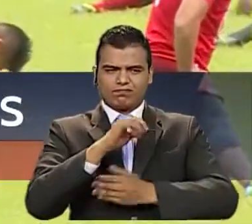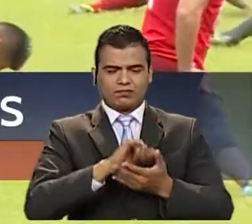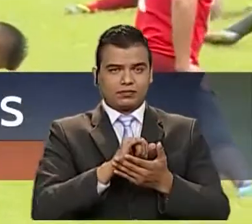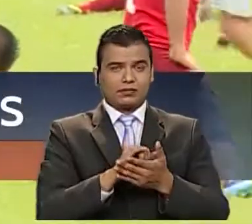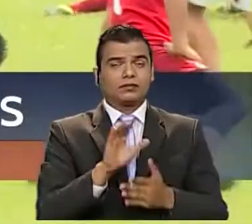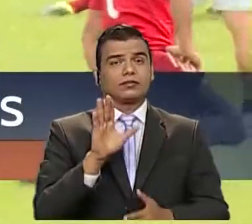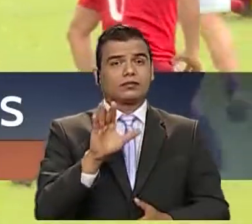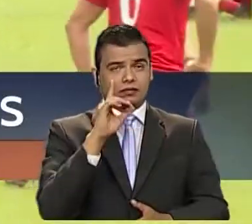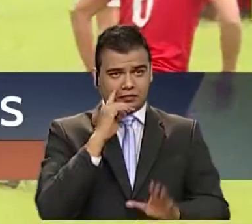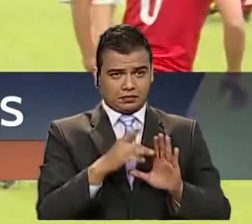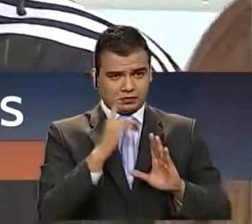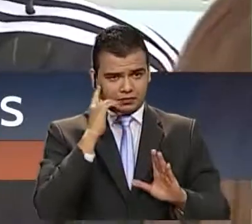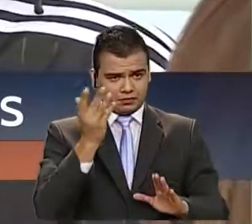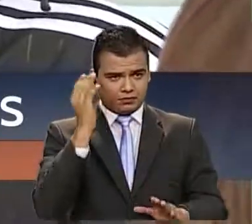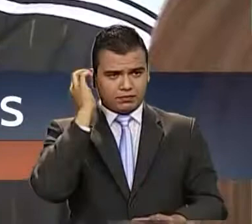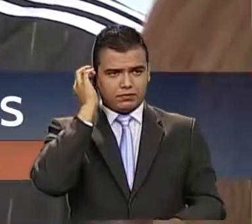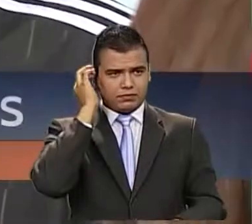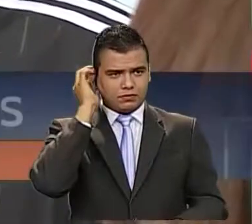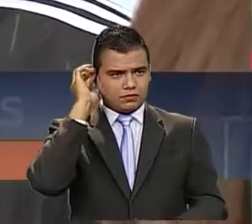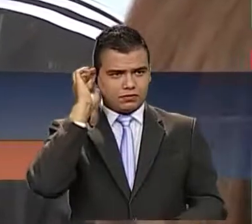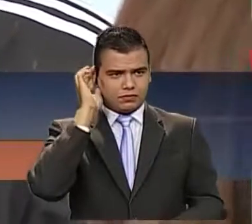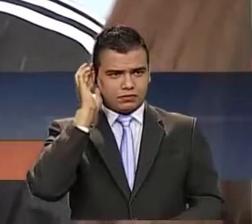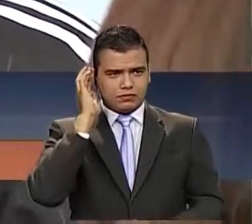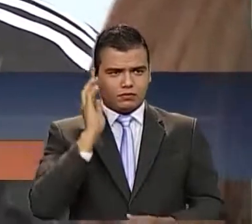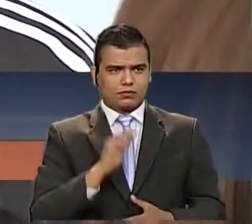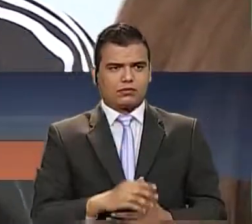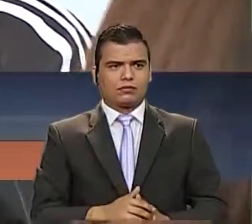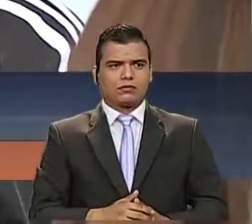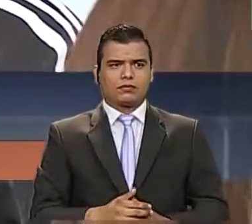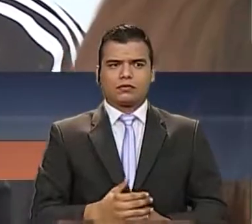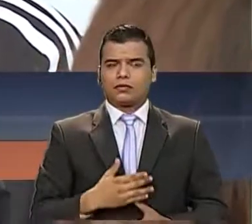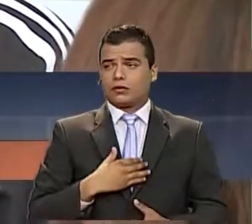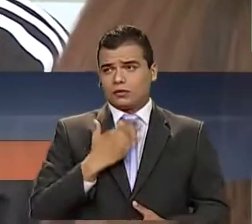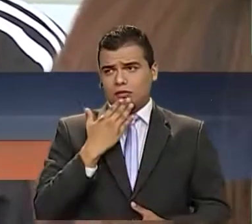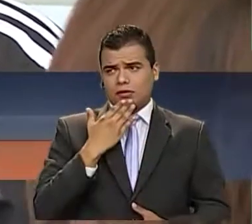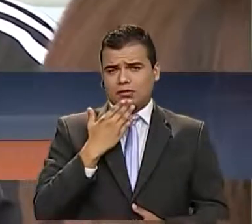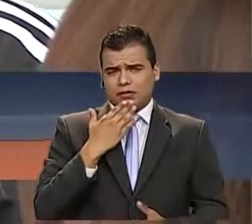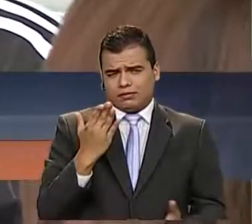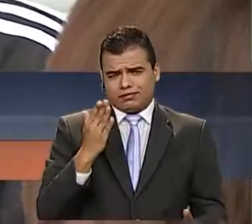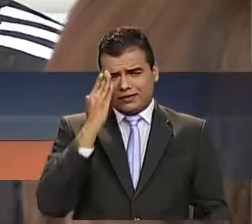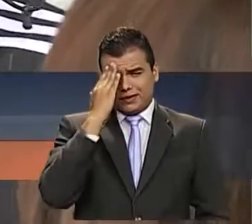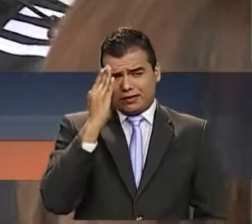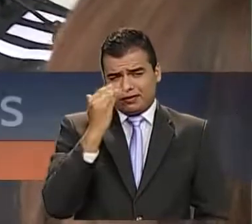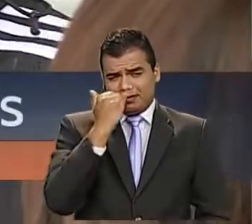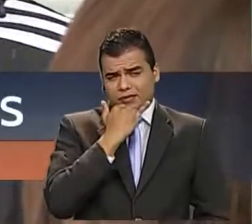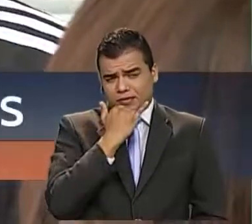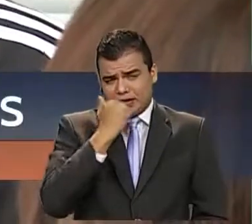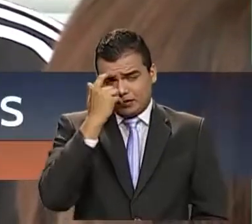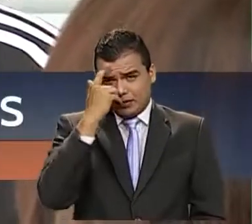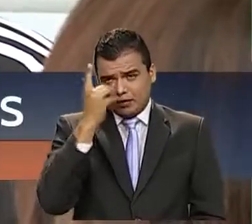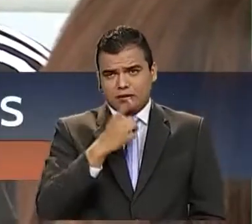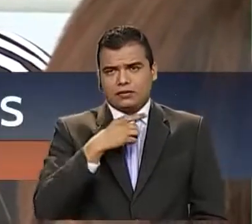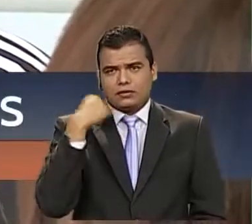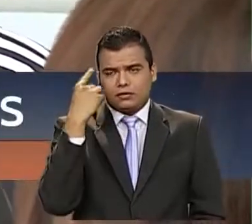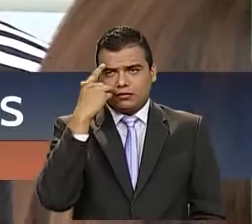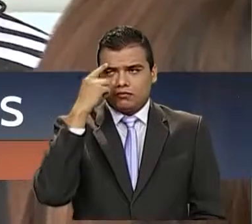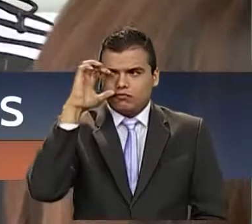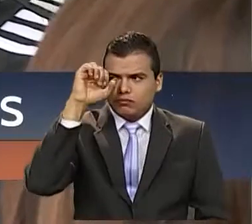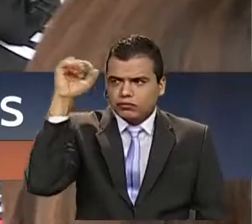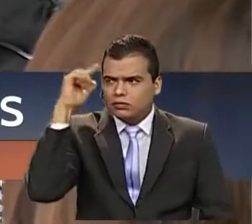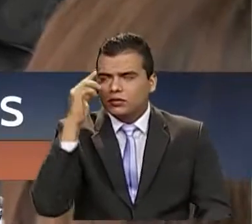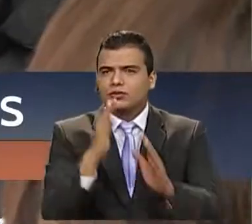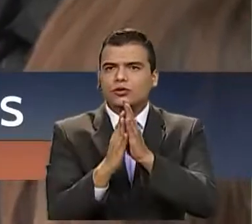Colombiano. Golpeado por lo que ha pasado. Si vamos a decir estamos bien, eso es mentira. Estamos golpeados, pero sí con mucha intención, con mucha